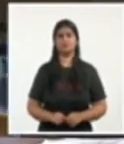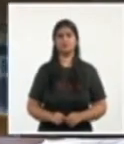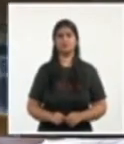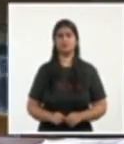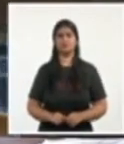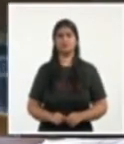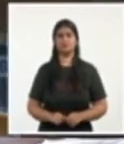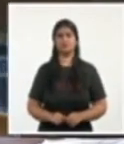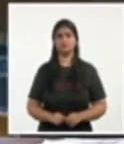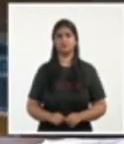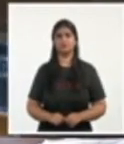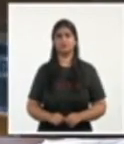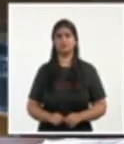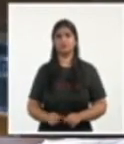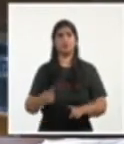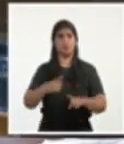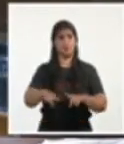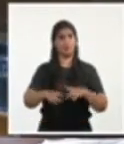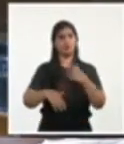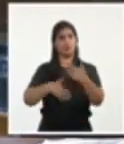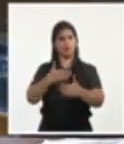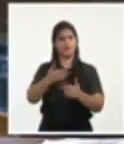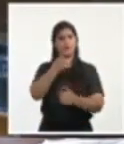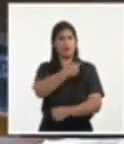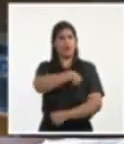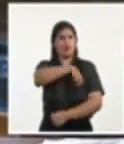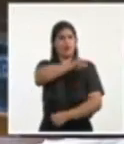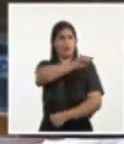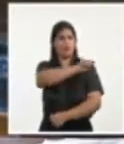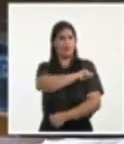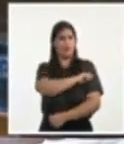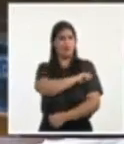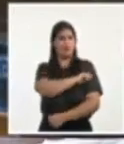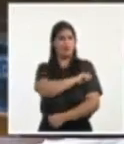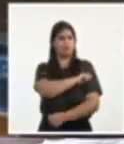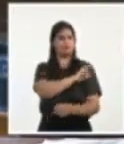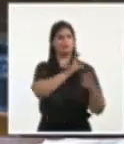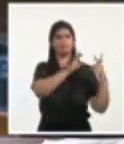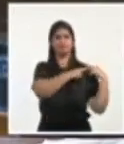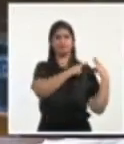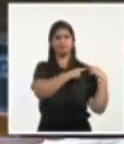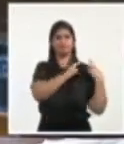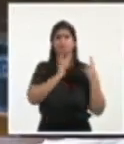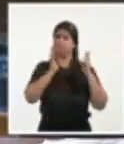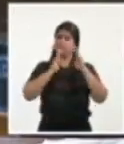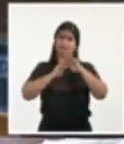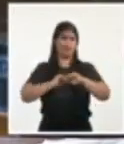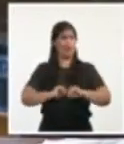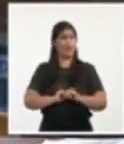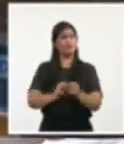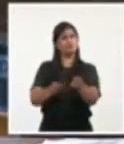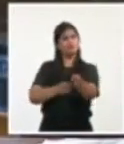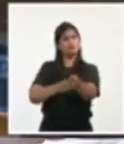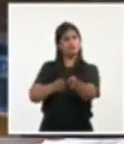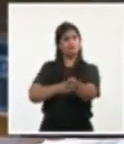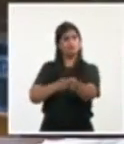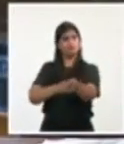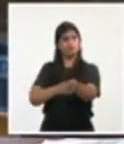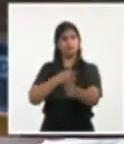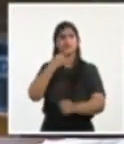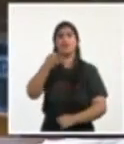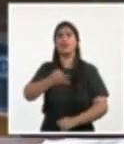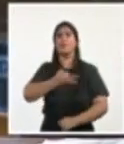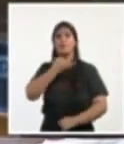percepción de riesgo de la población a partir del tiempo de evolución, también lo refería el presidente, también los inicios de la